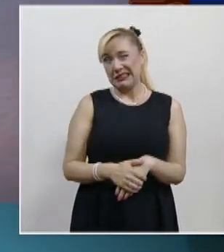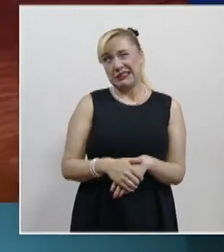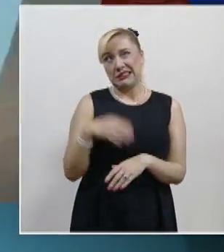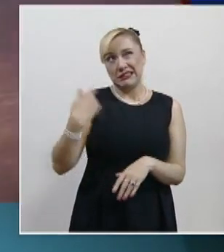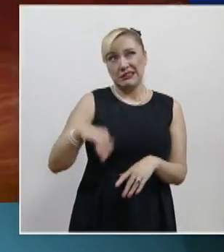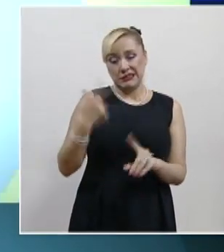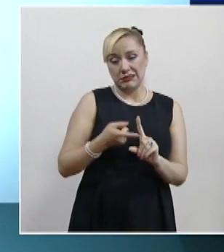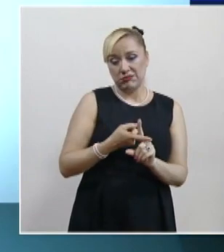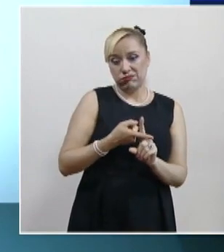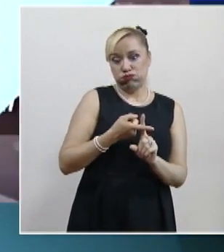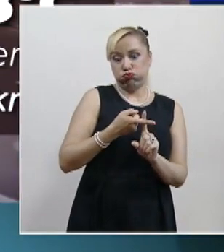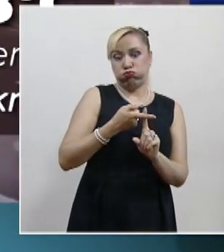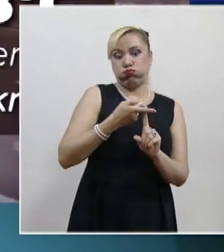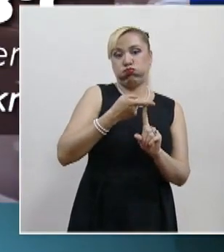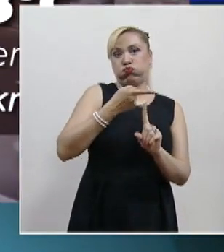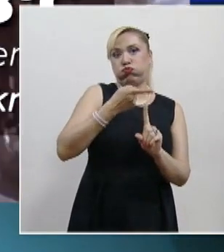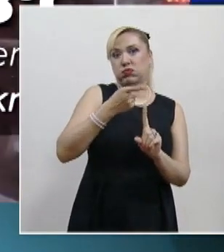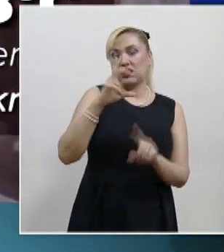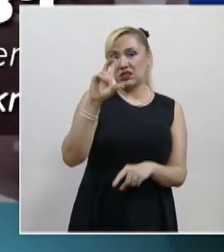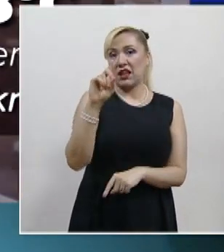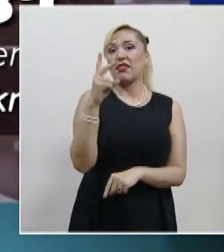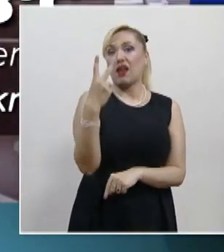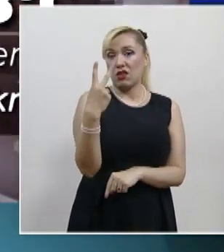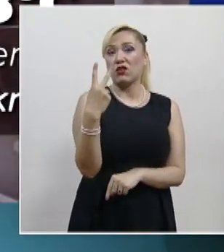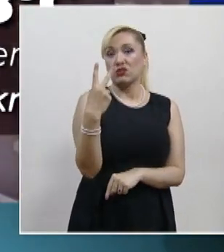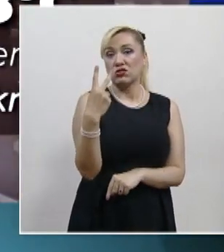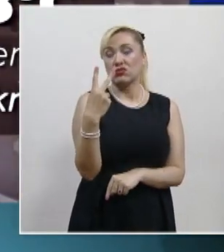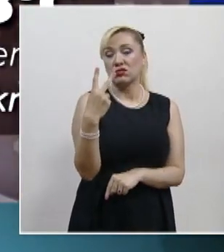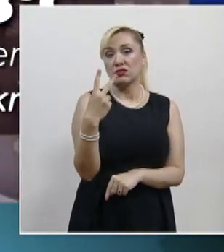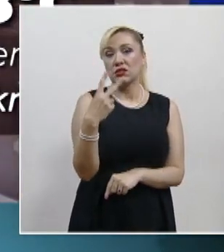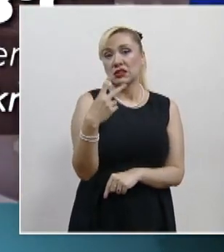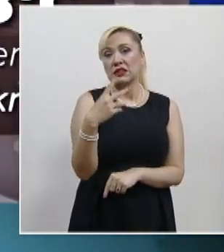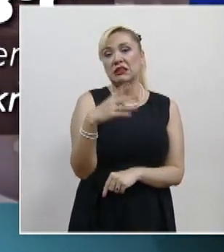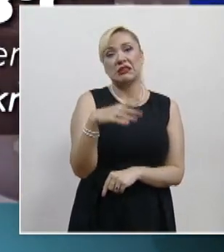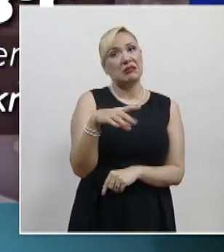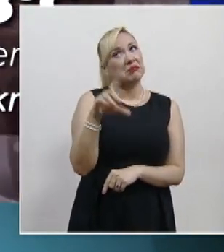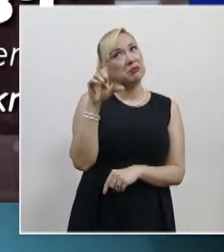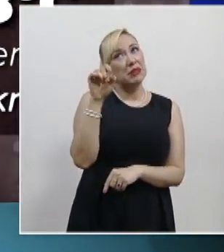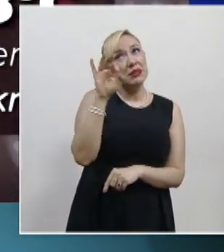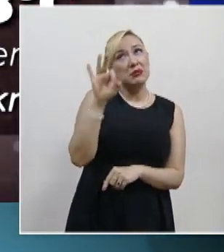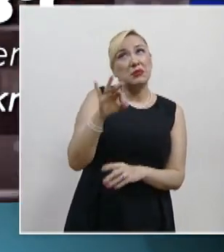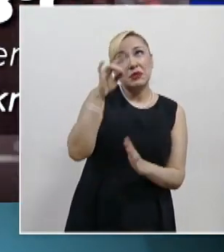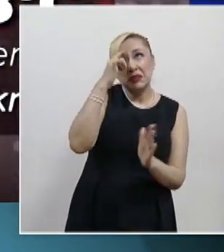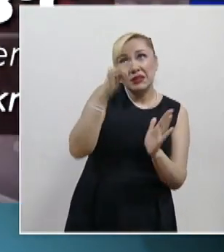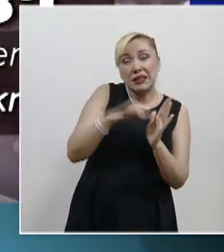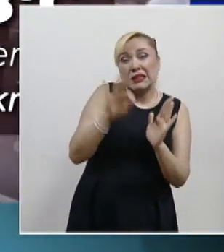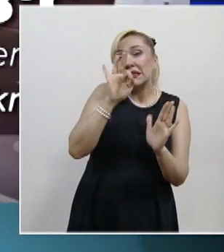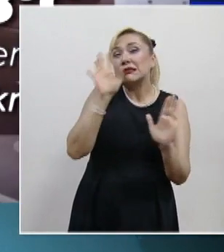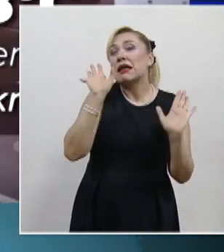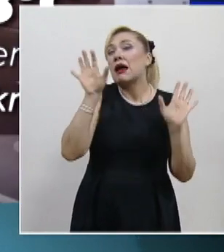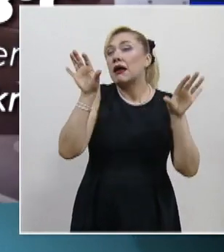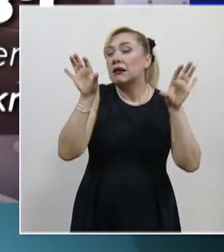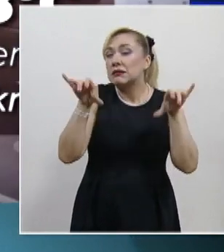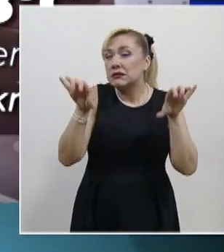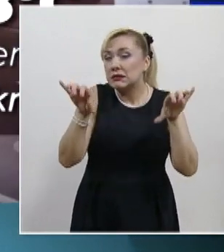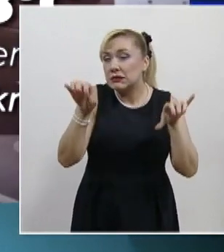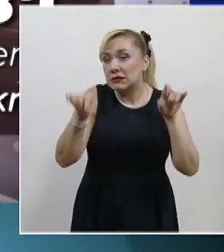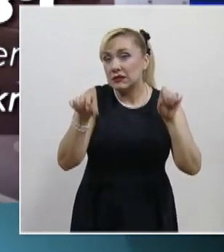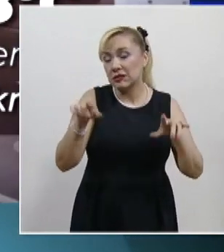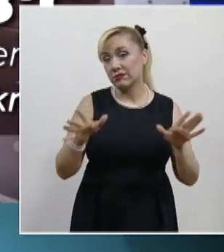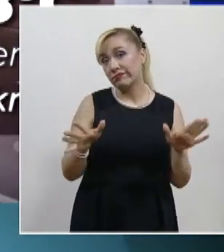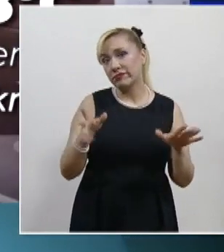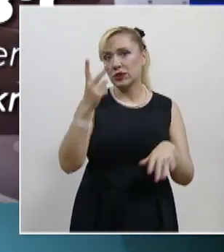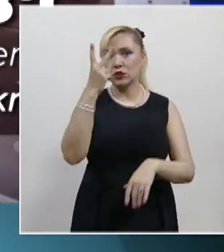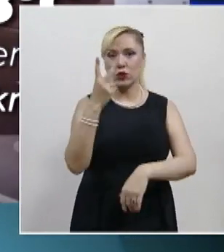el termómetro llegue hasta los 32 grados centígrados con un 20% de probabilidad de precipitaciones. Son 2 de la tarde